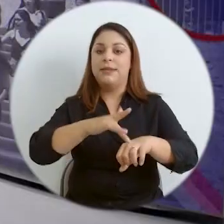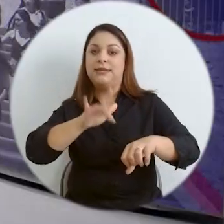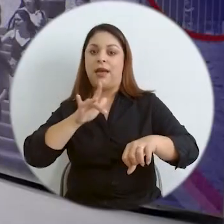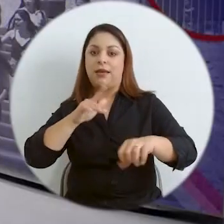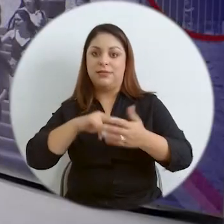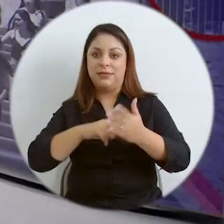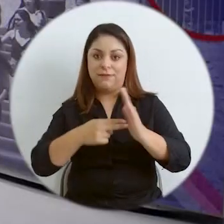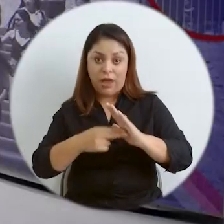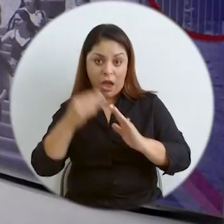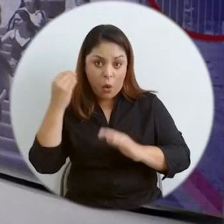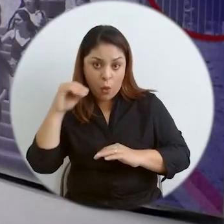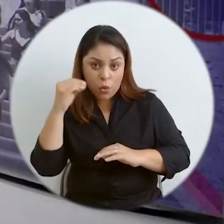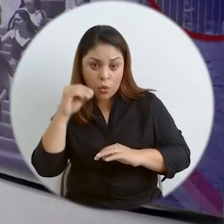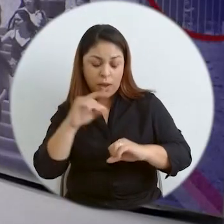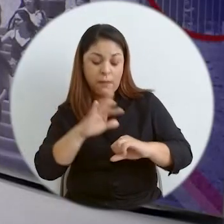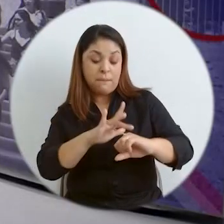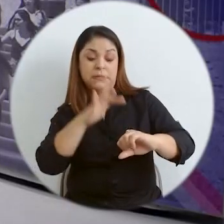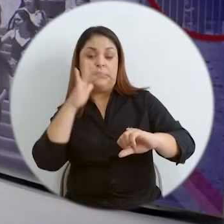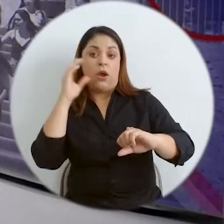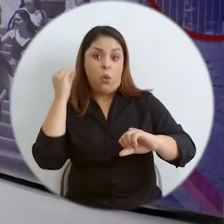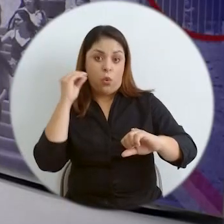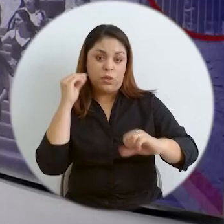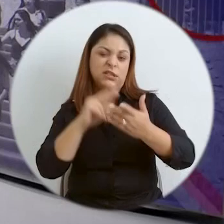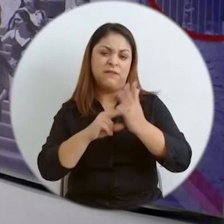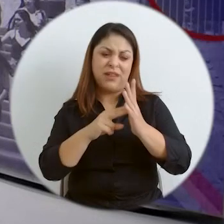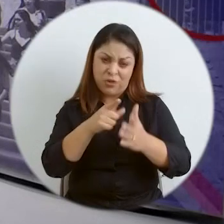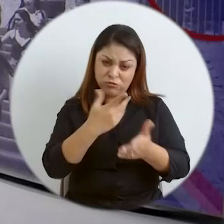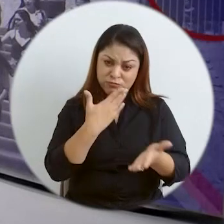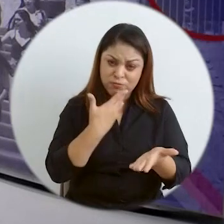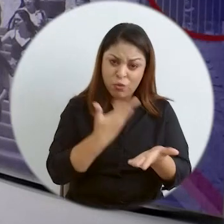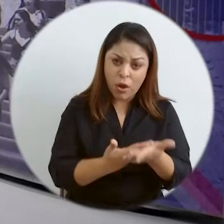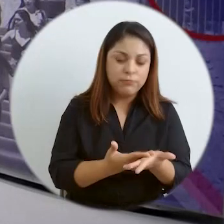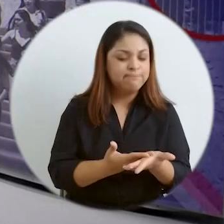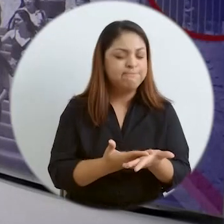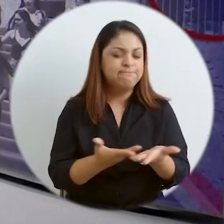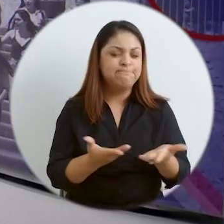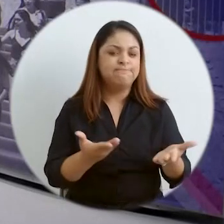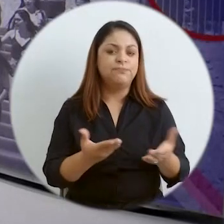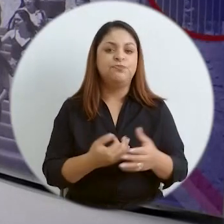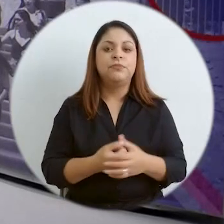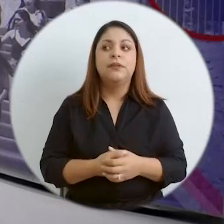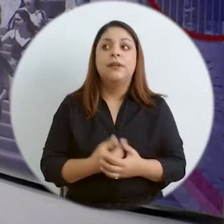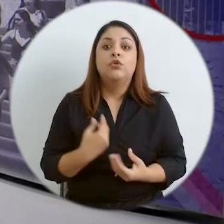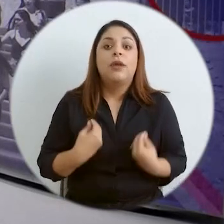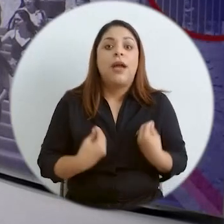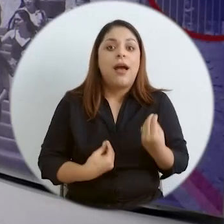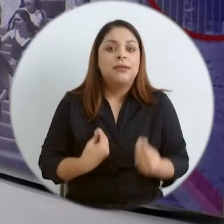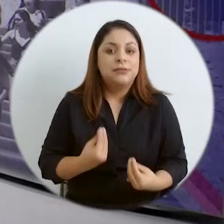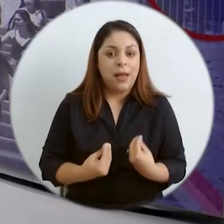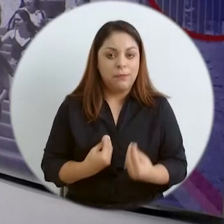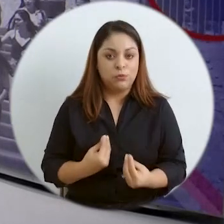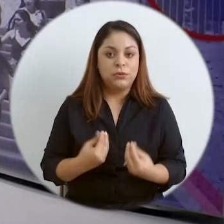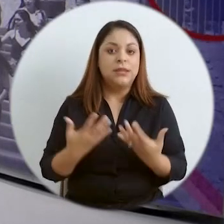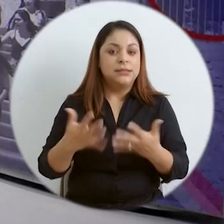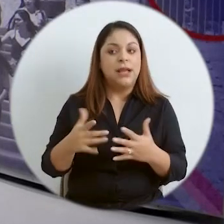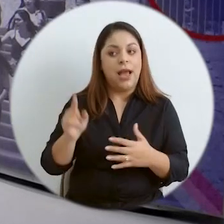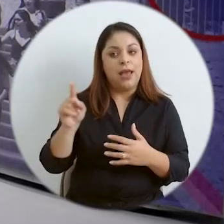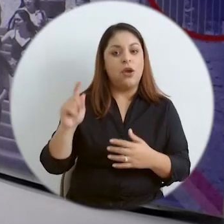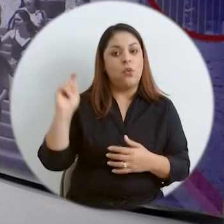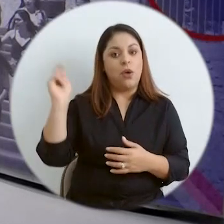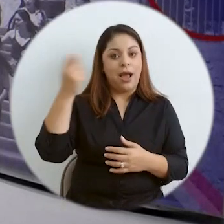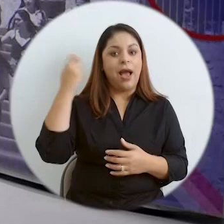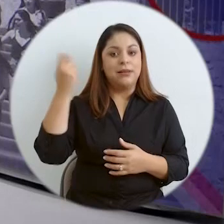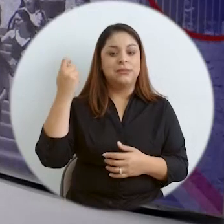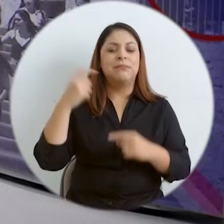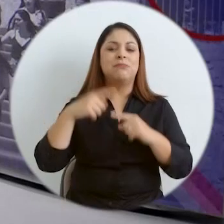entonces? Porque este desarrollo se está dando en Guanacaste, pero también uno ya lo ve, ¿verdad? Más para abajo, en la zona